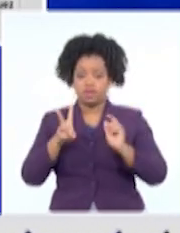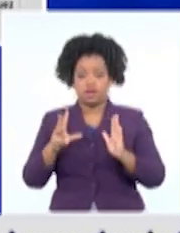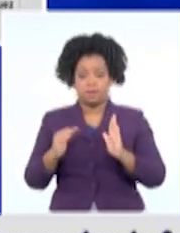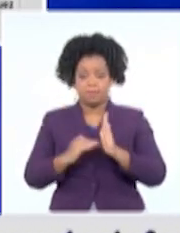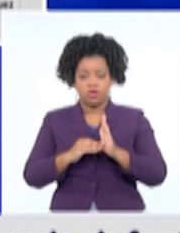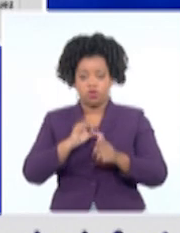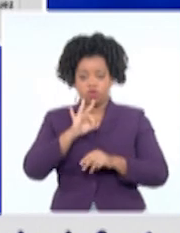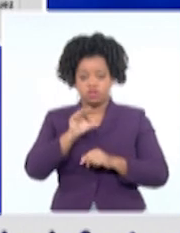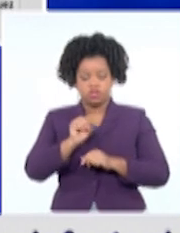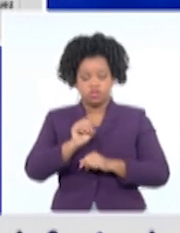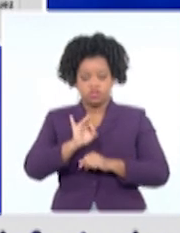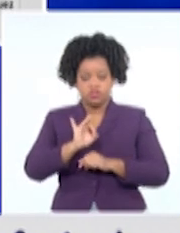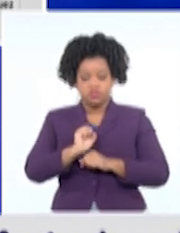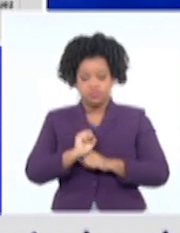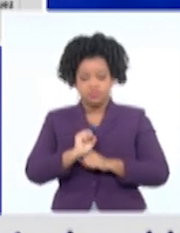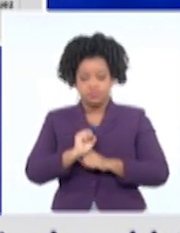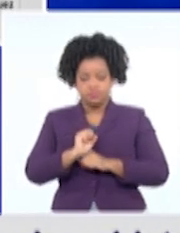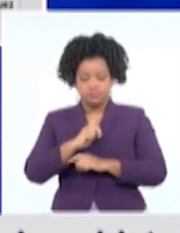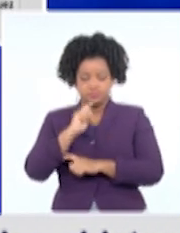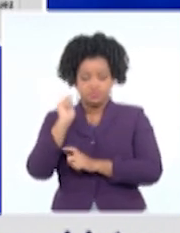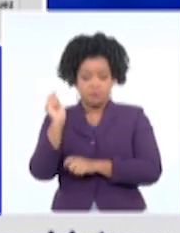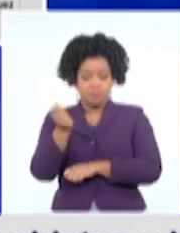3.807, Mantua